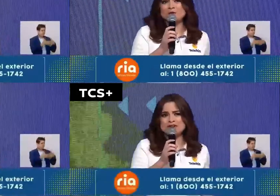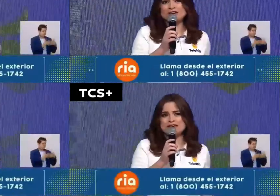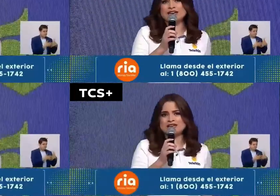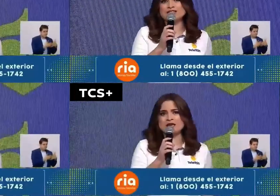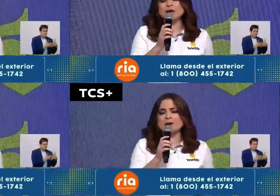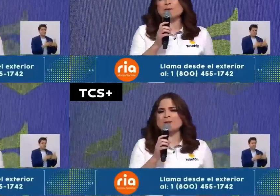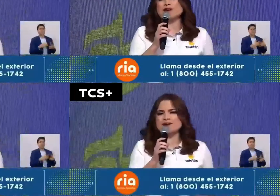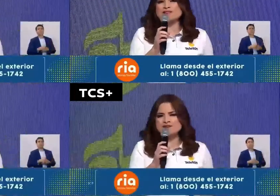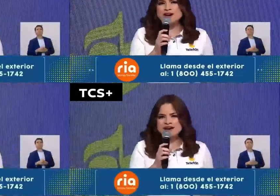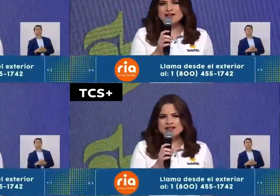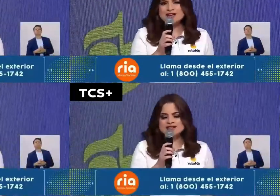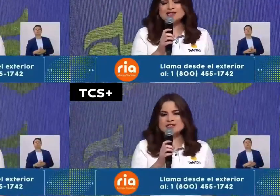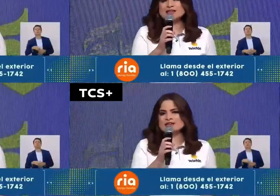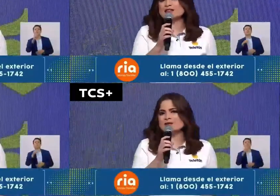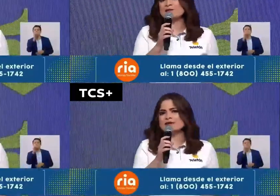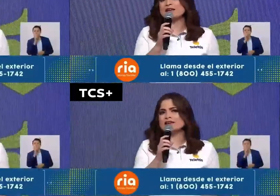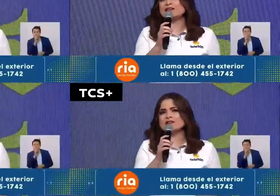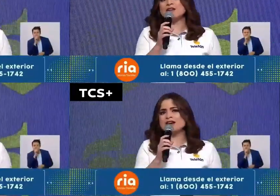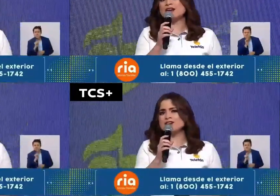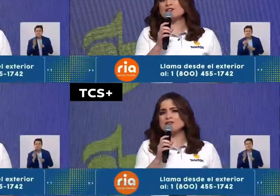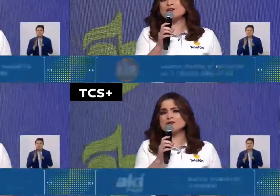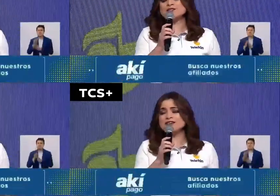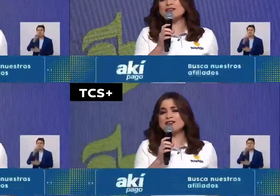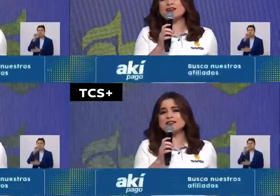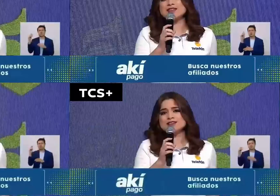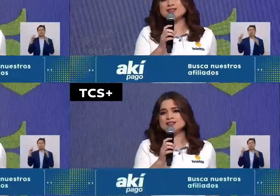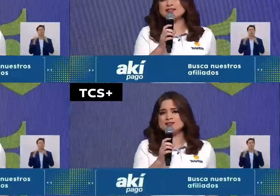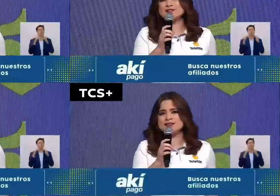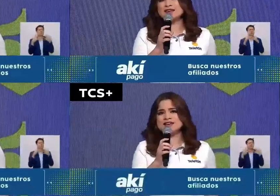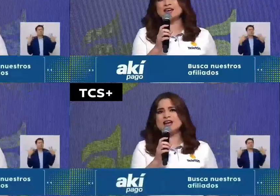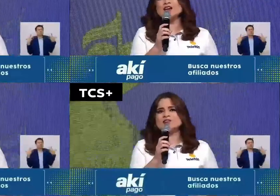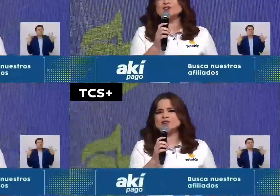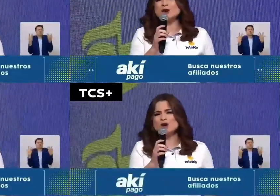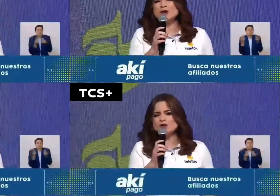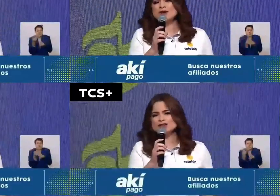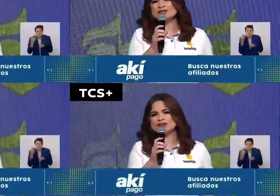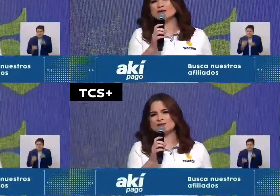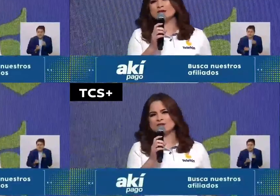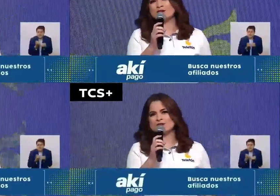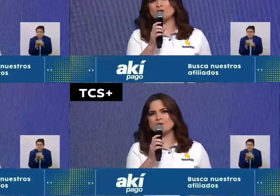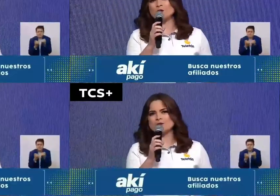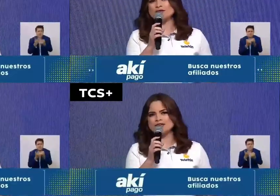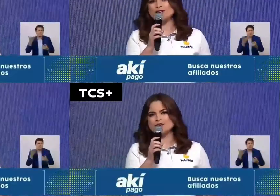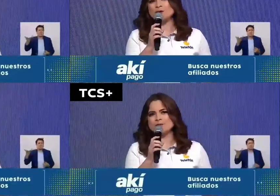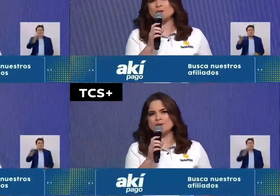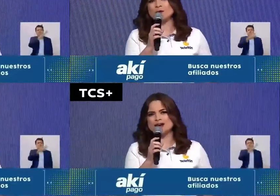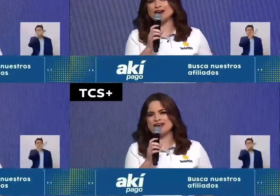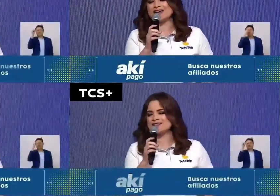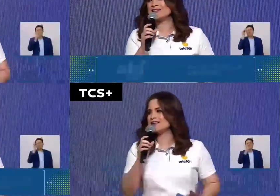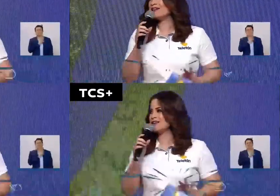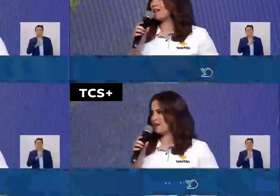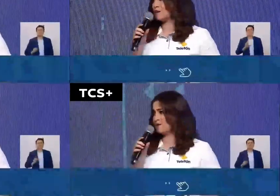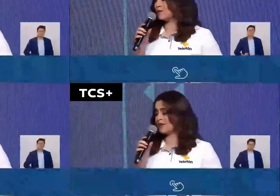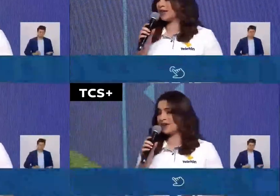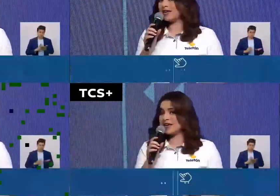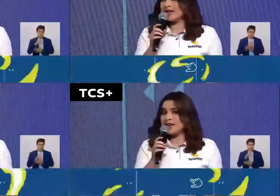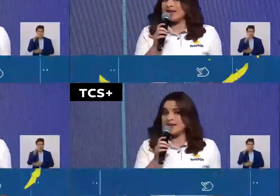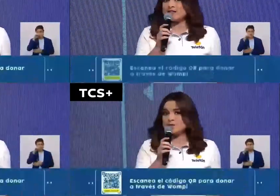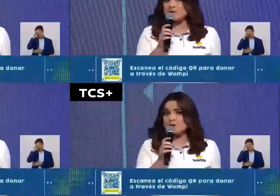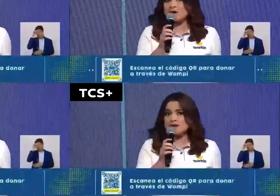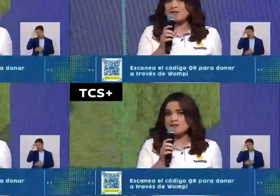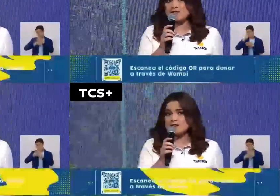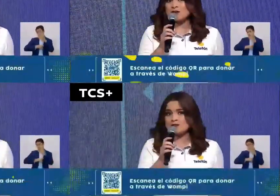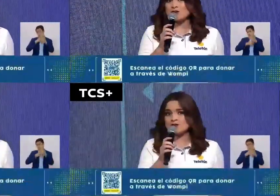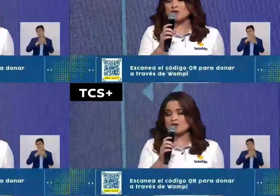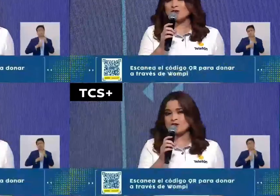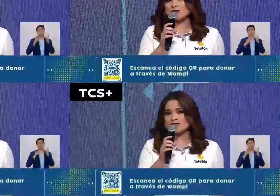empresas públicas, privadas, también la sociedad civil, todo El Salvador unido por esa causa.